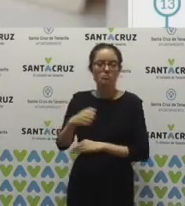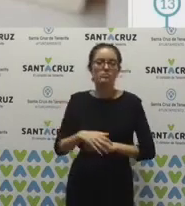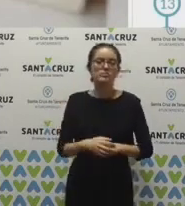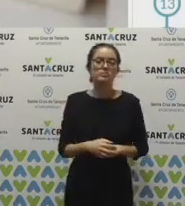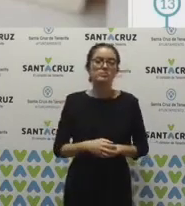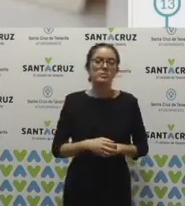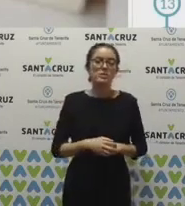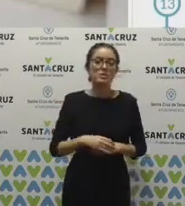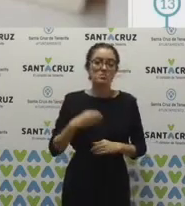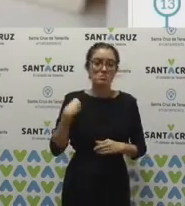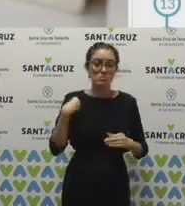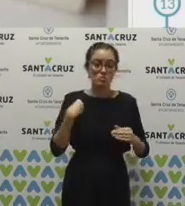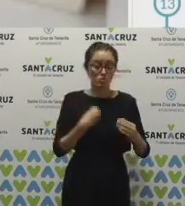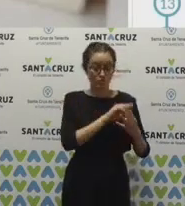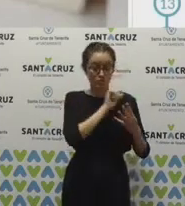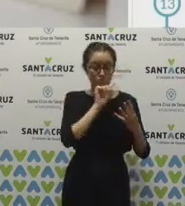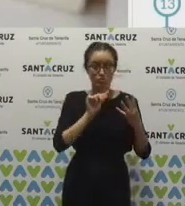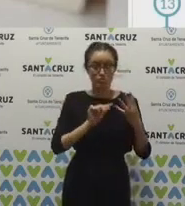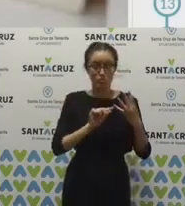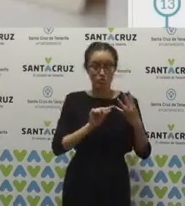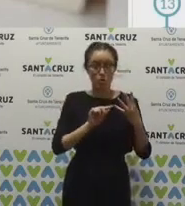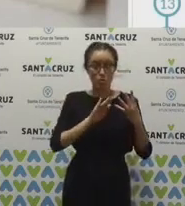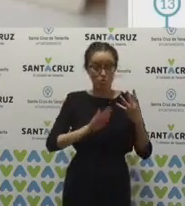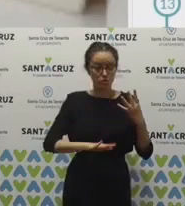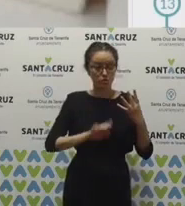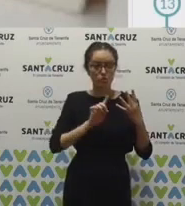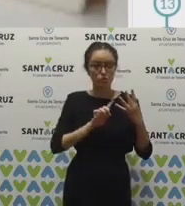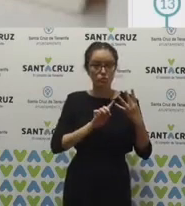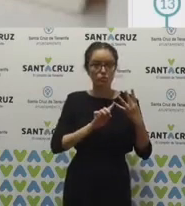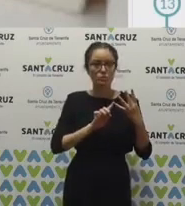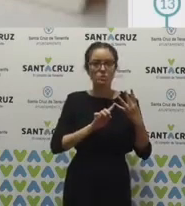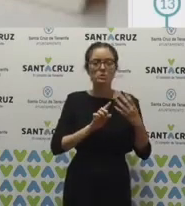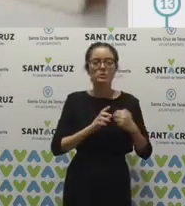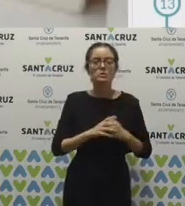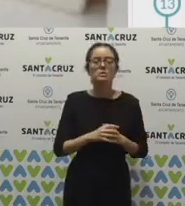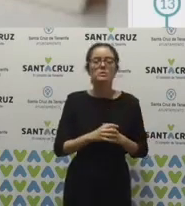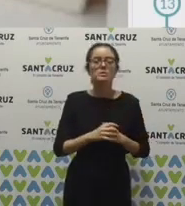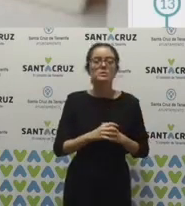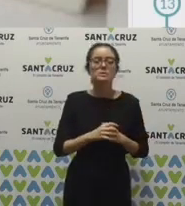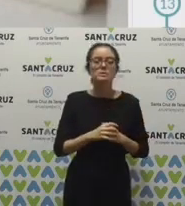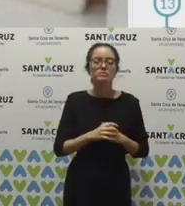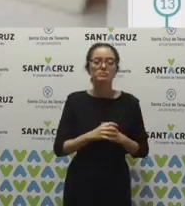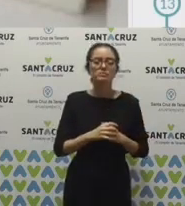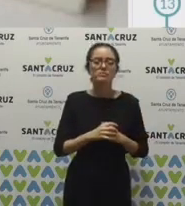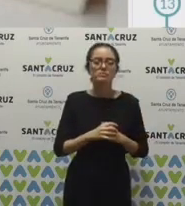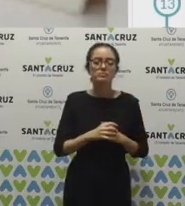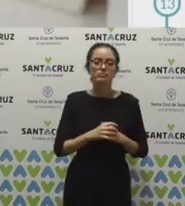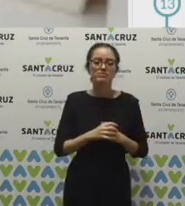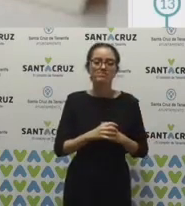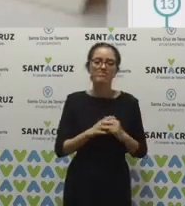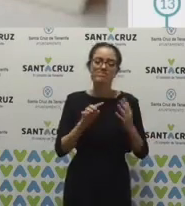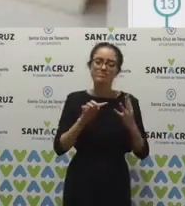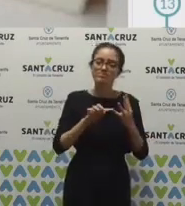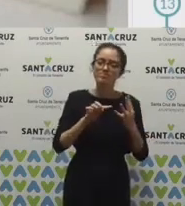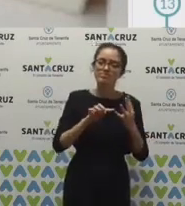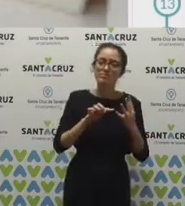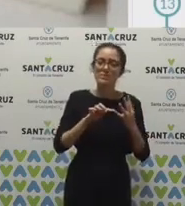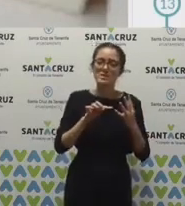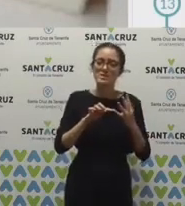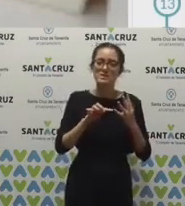en el último apartado hubiese usted ha entrado un poco a valorar